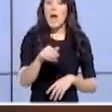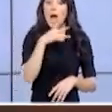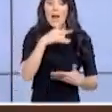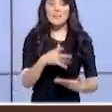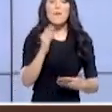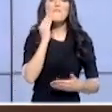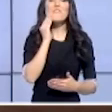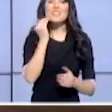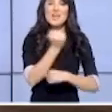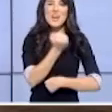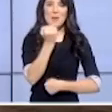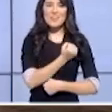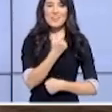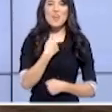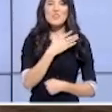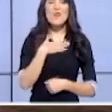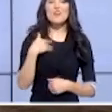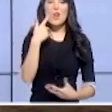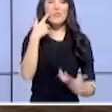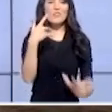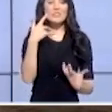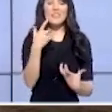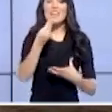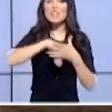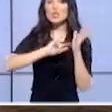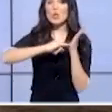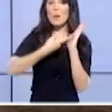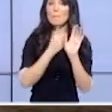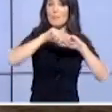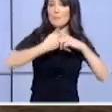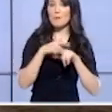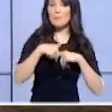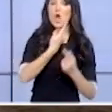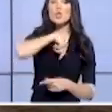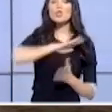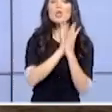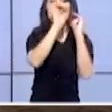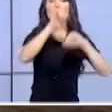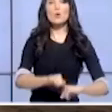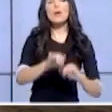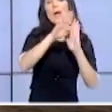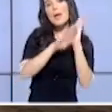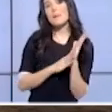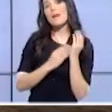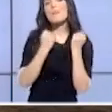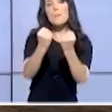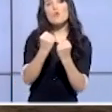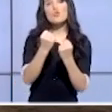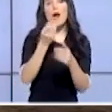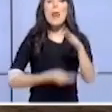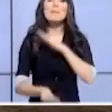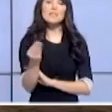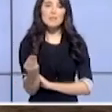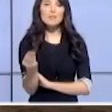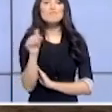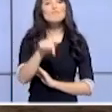Precisamente en estas fechas navideñas quiero destacar que dentro del plan de familia hemos aprobado el programa de